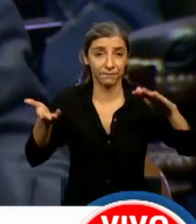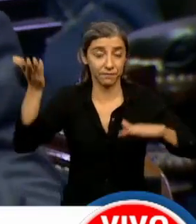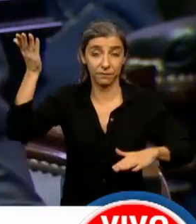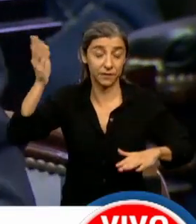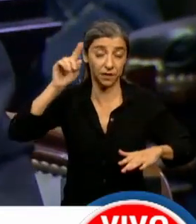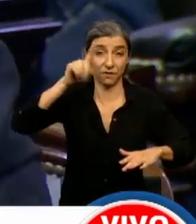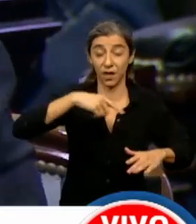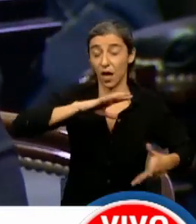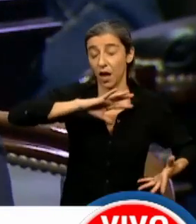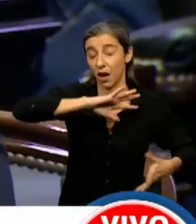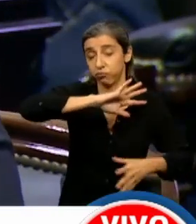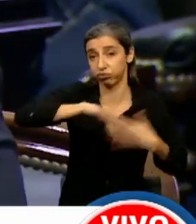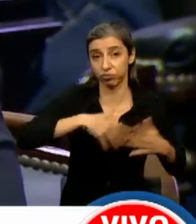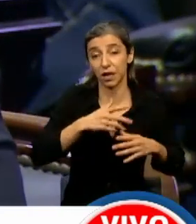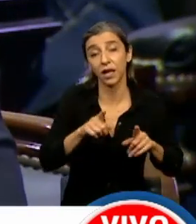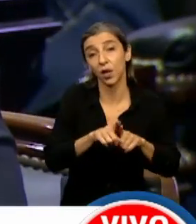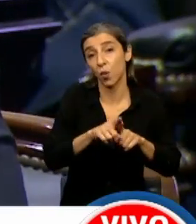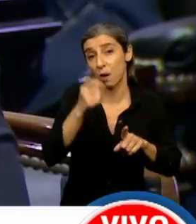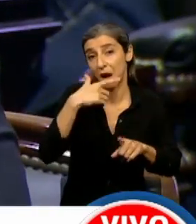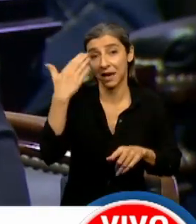igual que macri